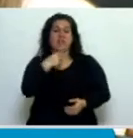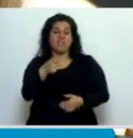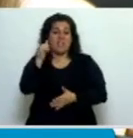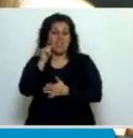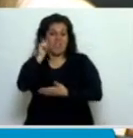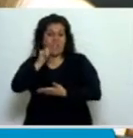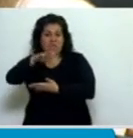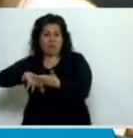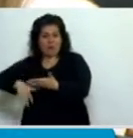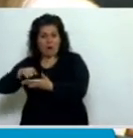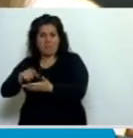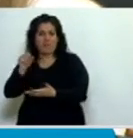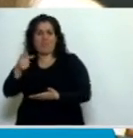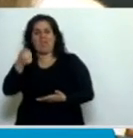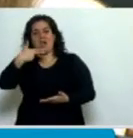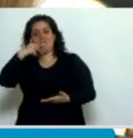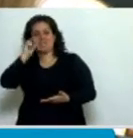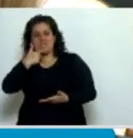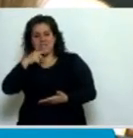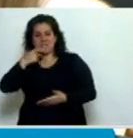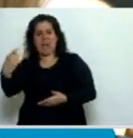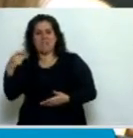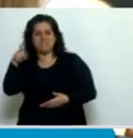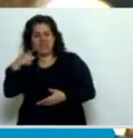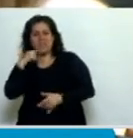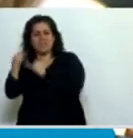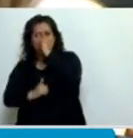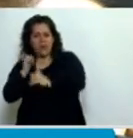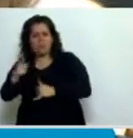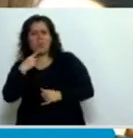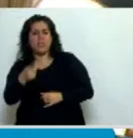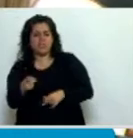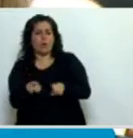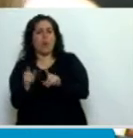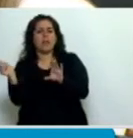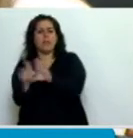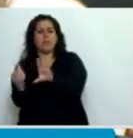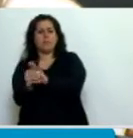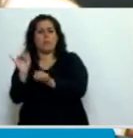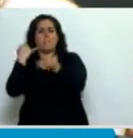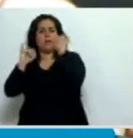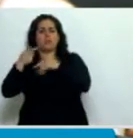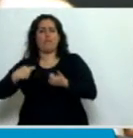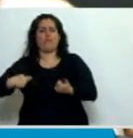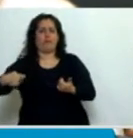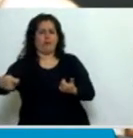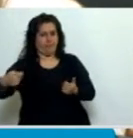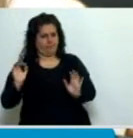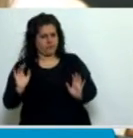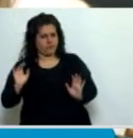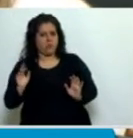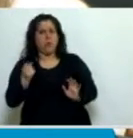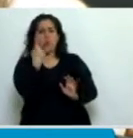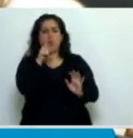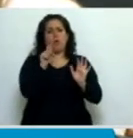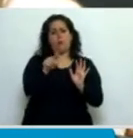informe del ANSES de junio de este año 2015, por depósitos a plazo fijo el